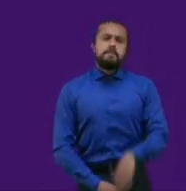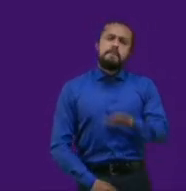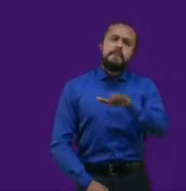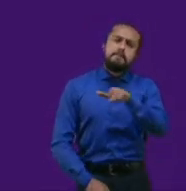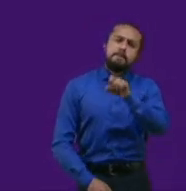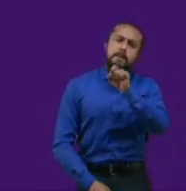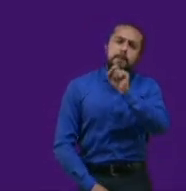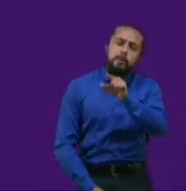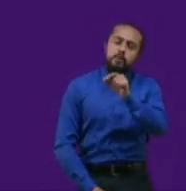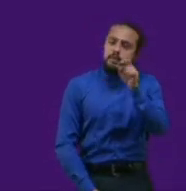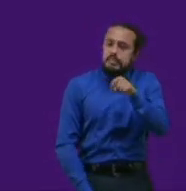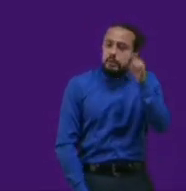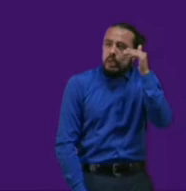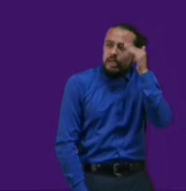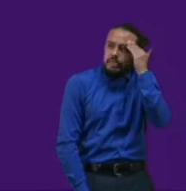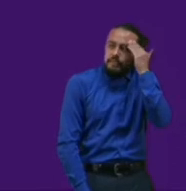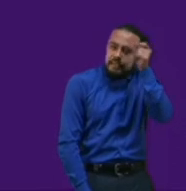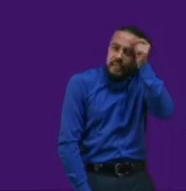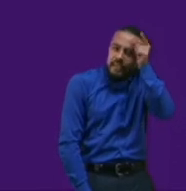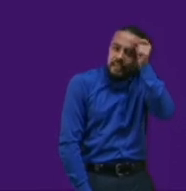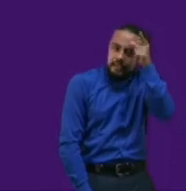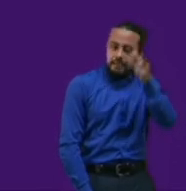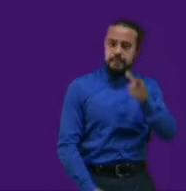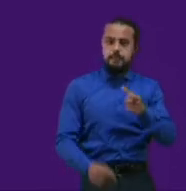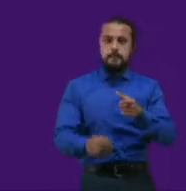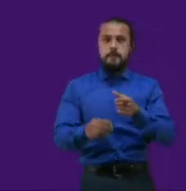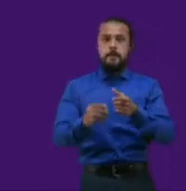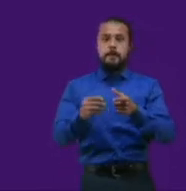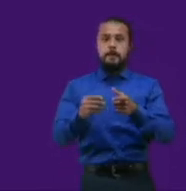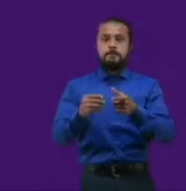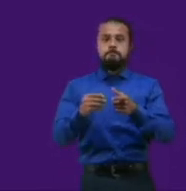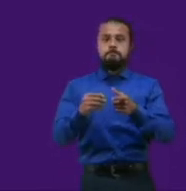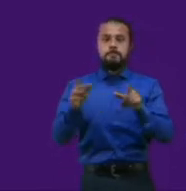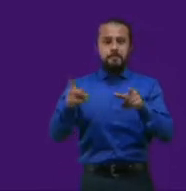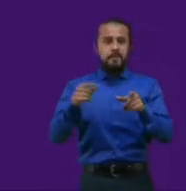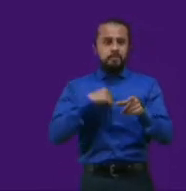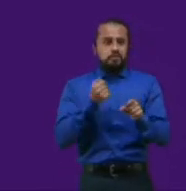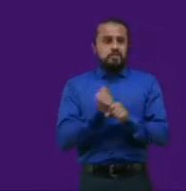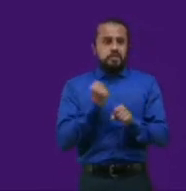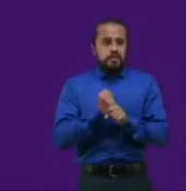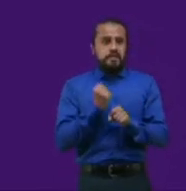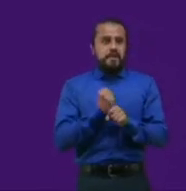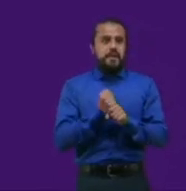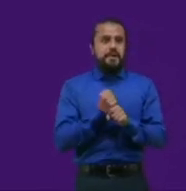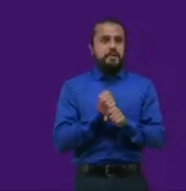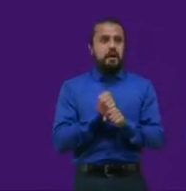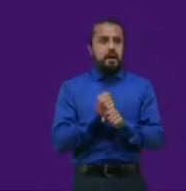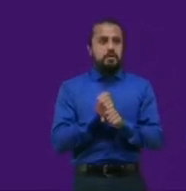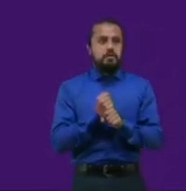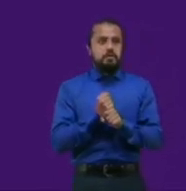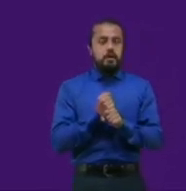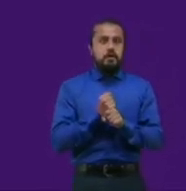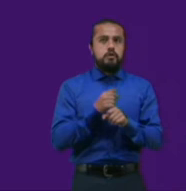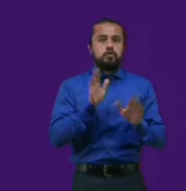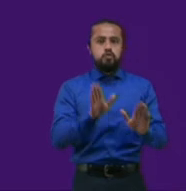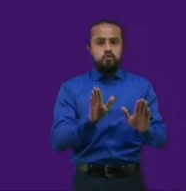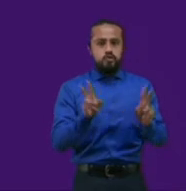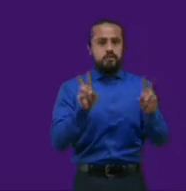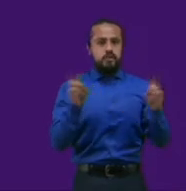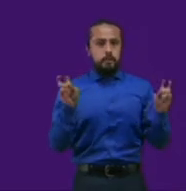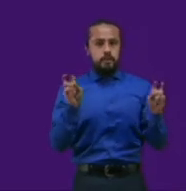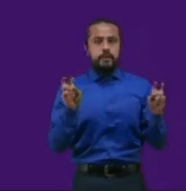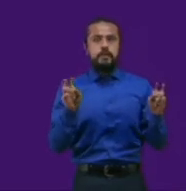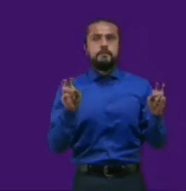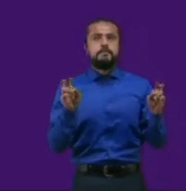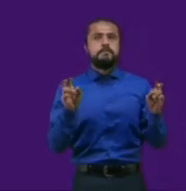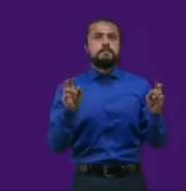a mí me pasa mucho trabajando en uno de los fondos de tecnología, si no el más grande del mundo. Me pasa que